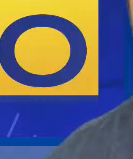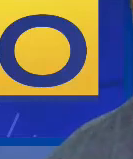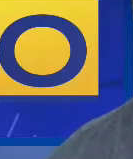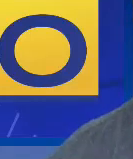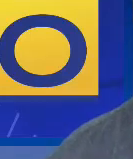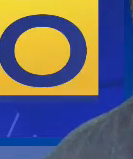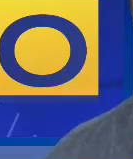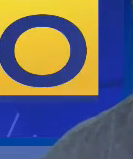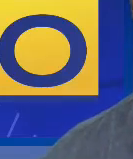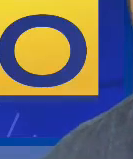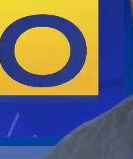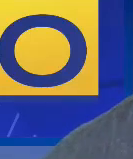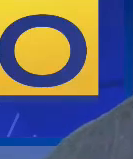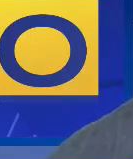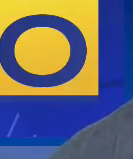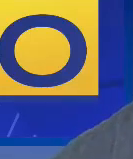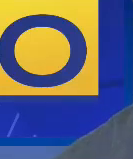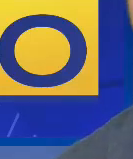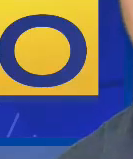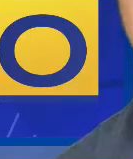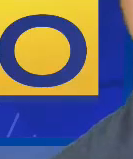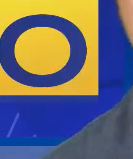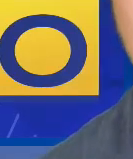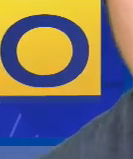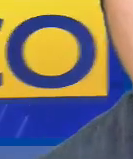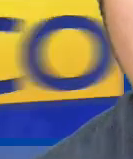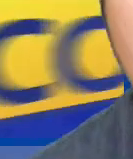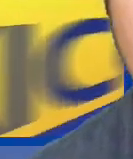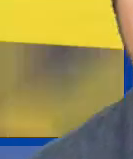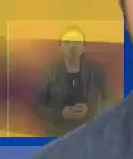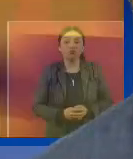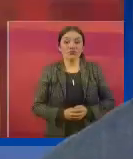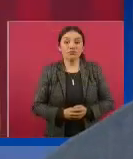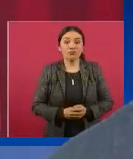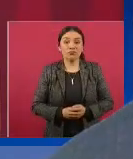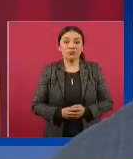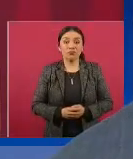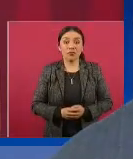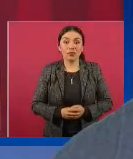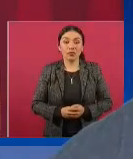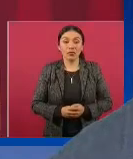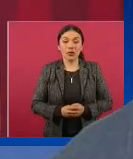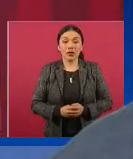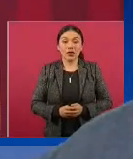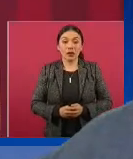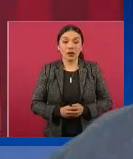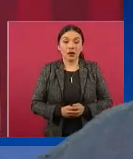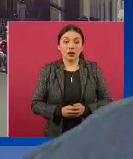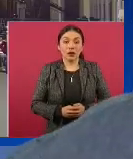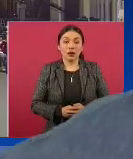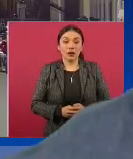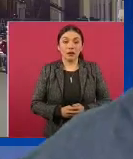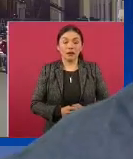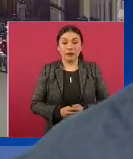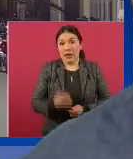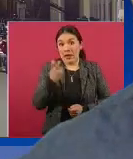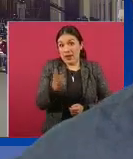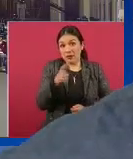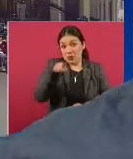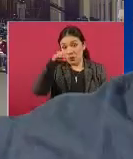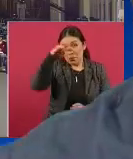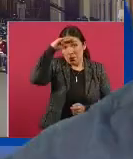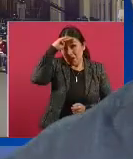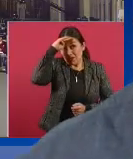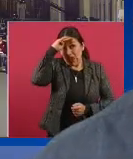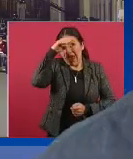hamburguesa de mcdonald's le van a subir de 40 a 70 pero si en vez de esto tú te puedes preparar algo más orgánico